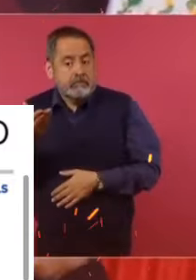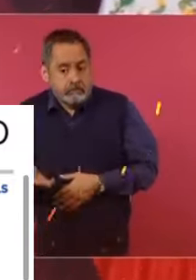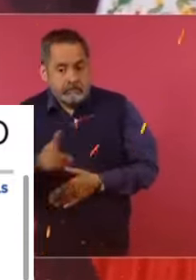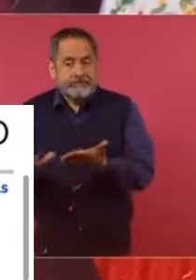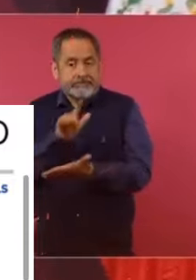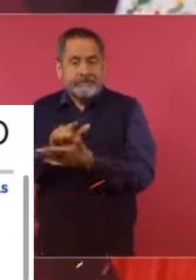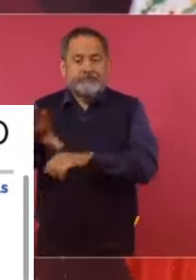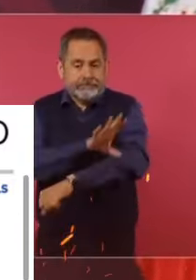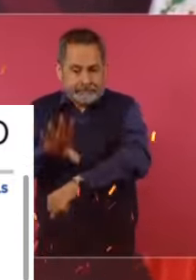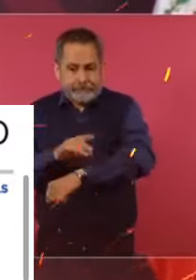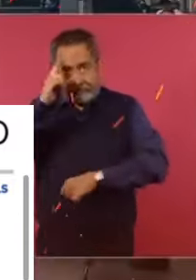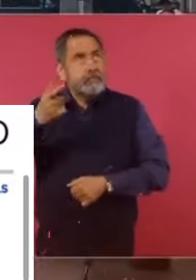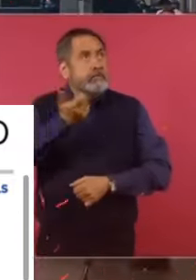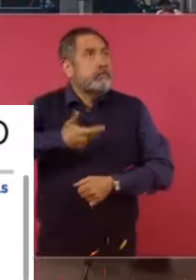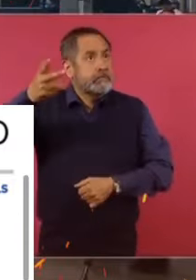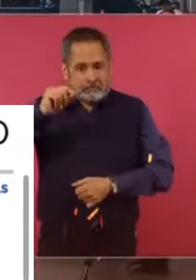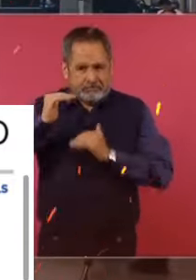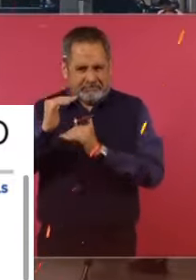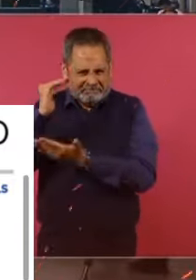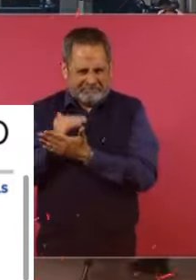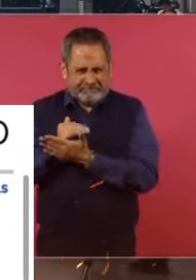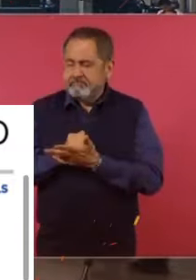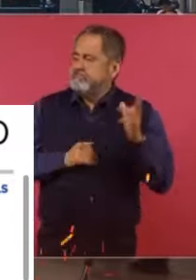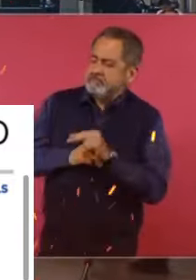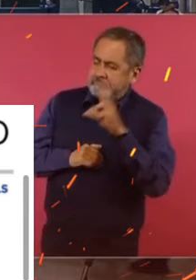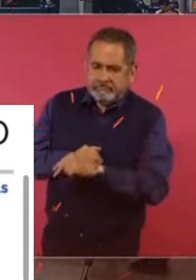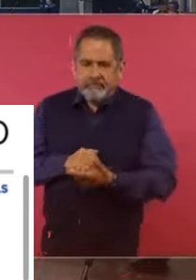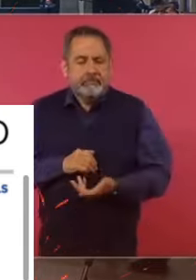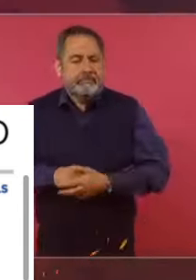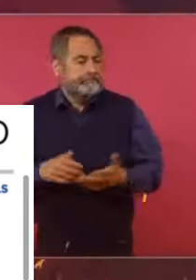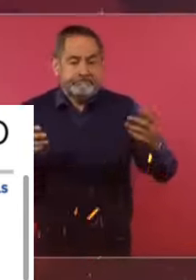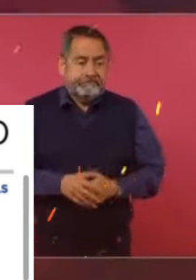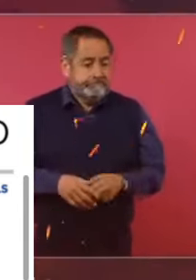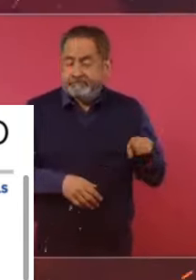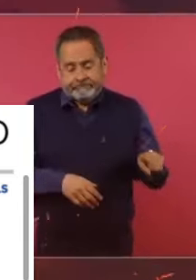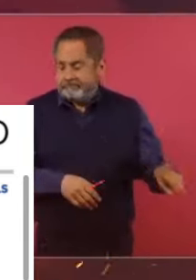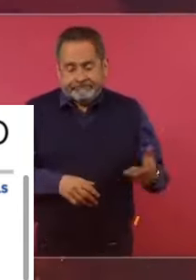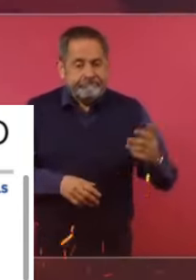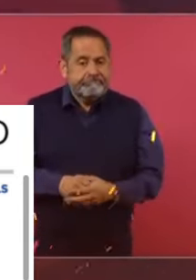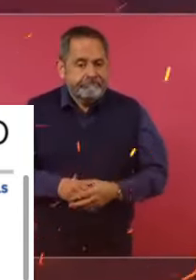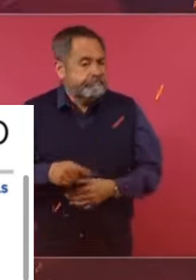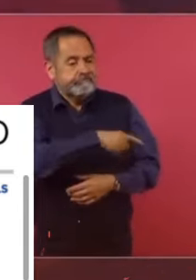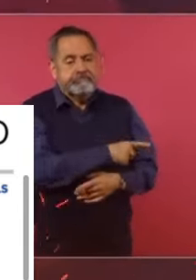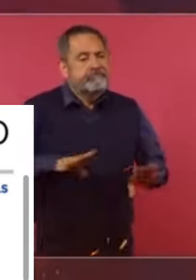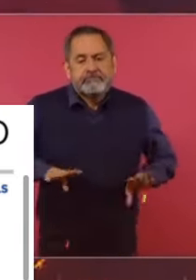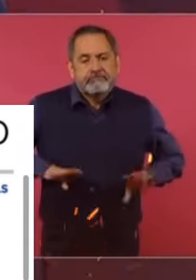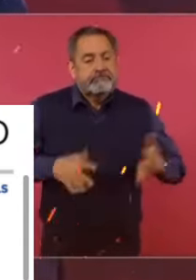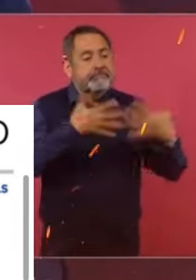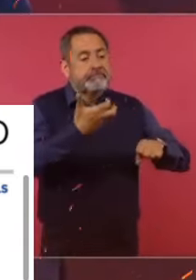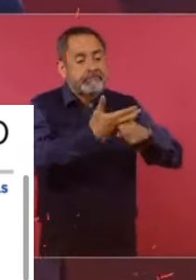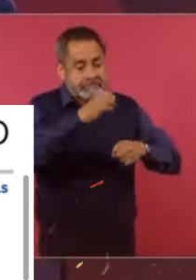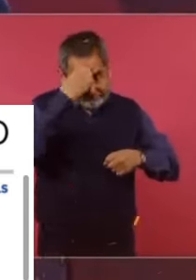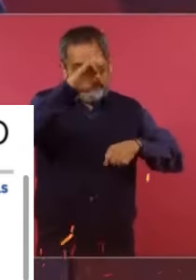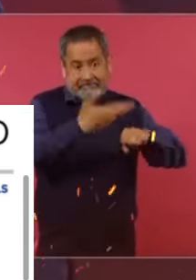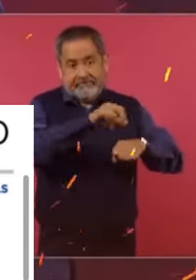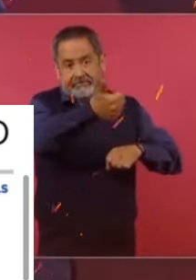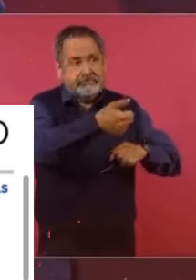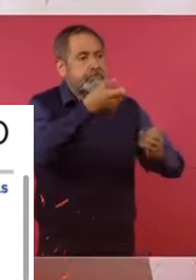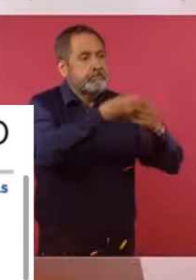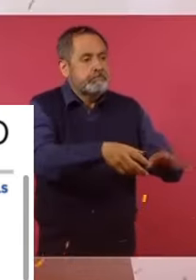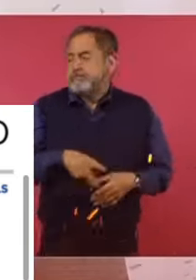ley eléctrica para que no aumentara el precio de la luz. En beneficio del pueblo. Ah, pero esto no le conviene a las empresas